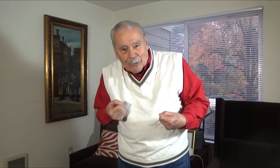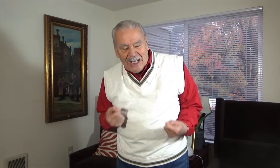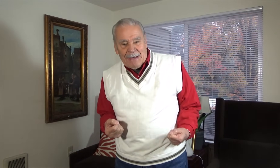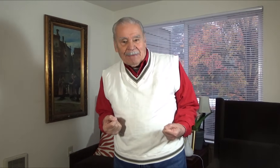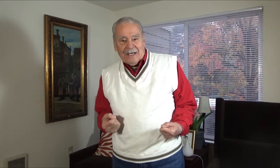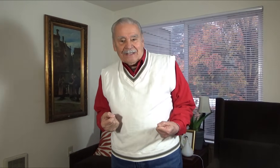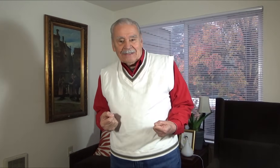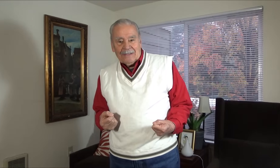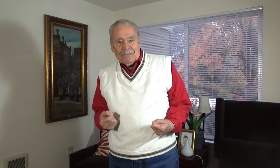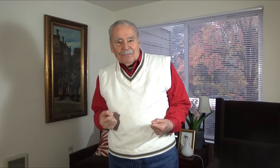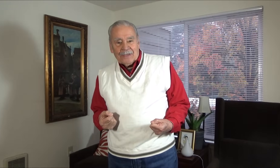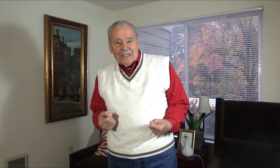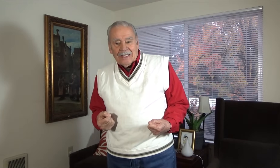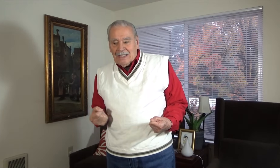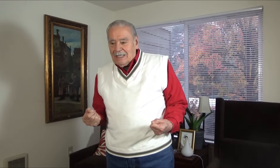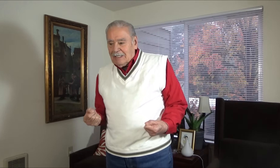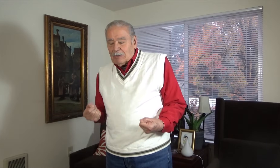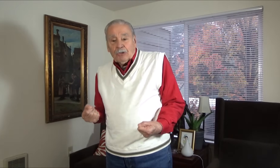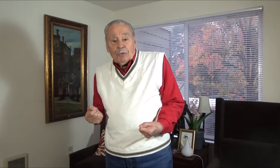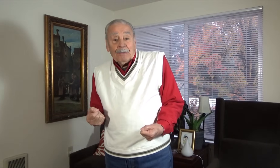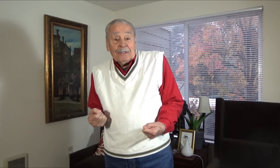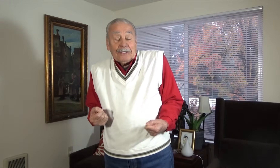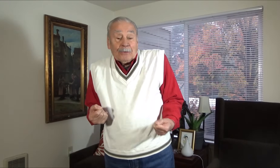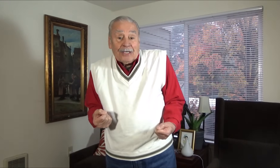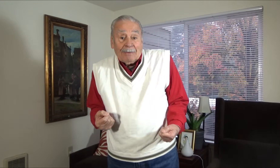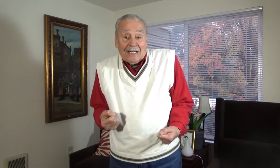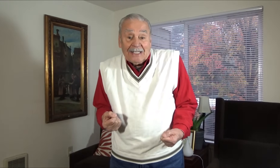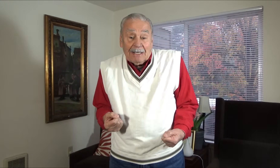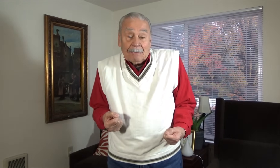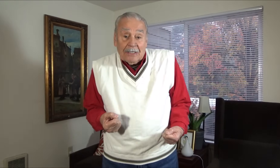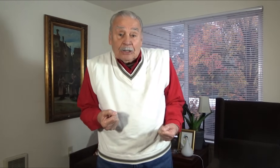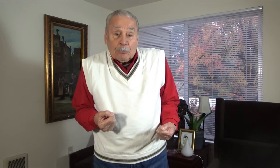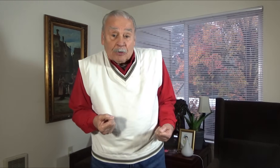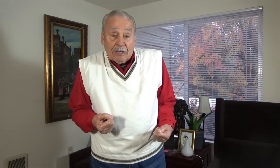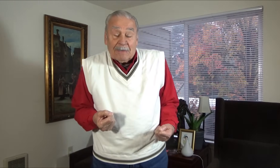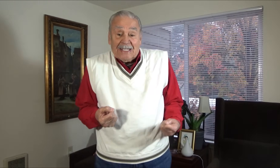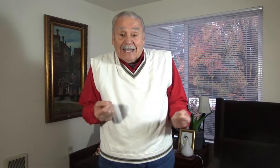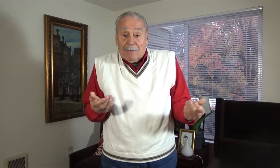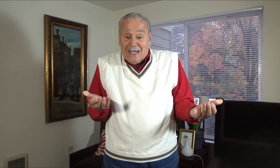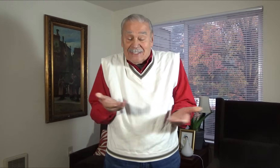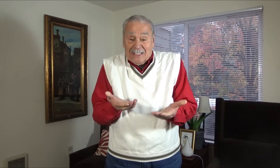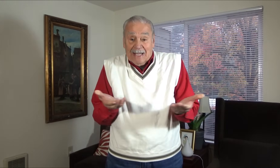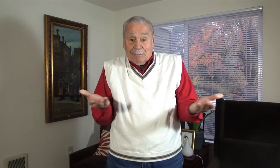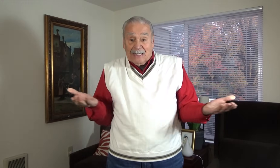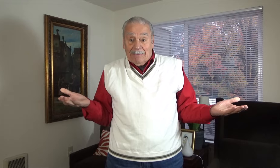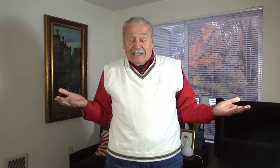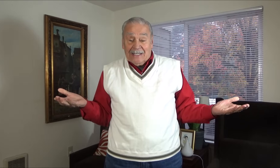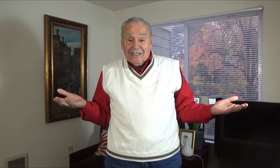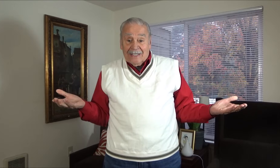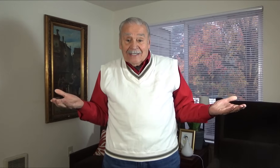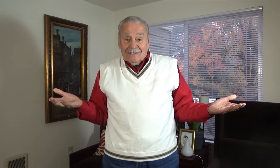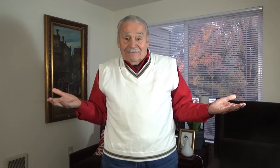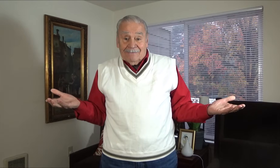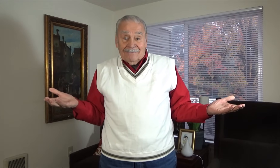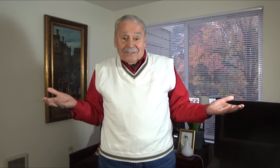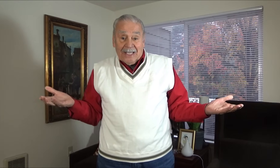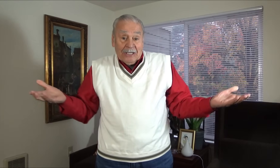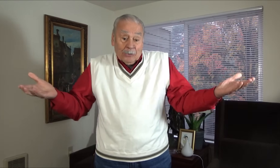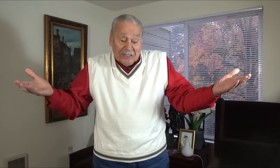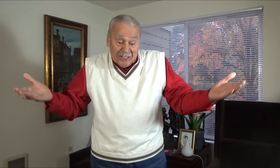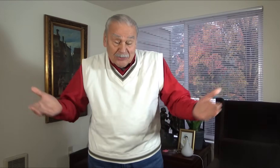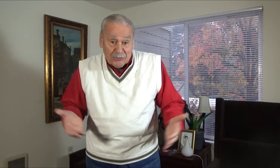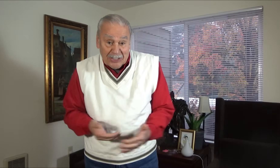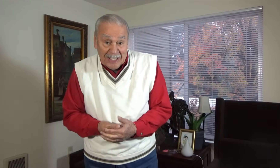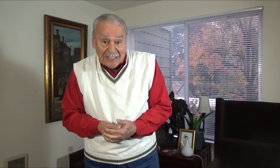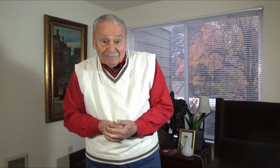nuestros problemas. Y de nuestros problemas tenemos que hablar de los problemas de la base de la pirámide, que